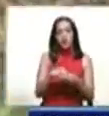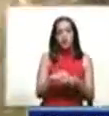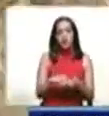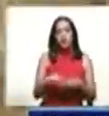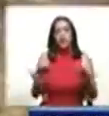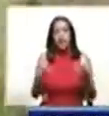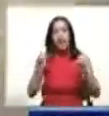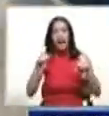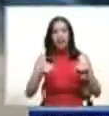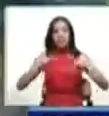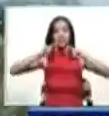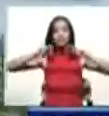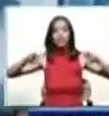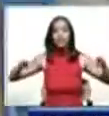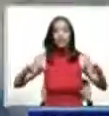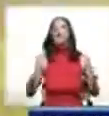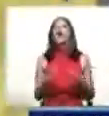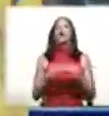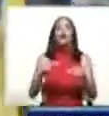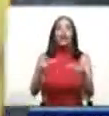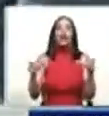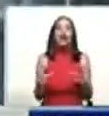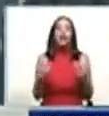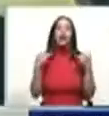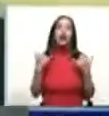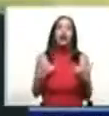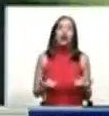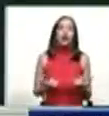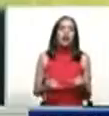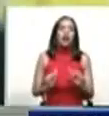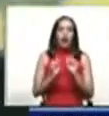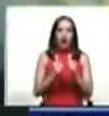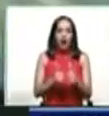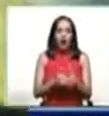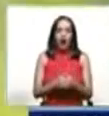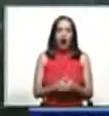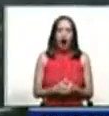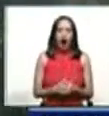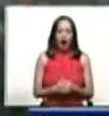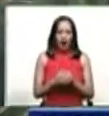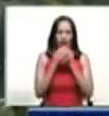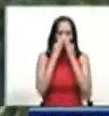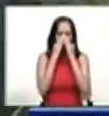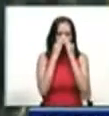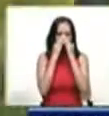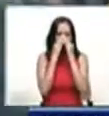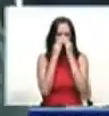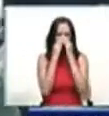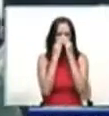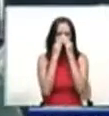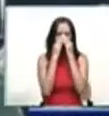reconocimiento en toda esta área y ya se está comenzando a hacer el levantamiento de esta área y posteriormente